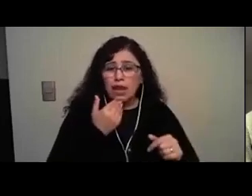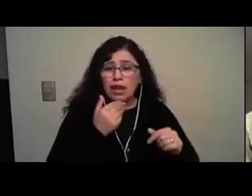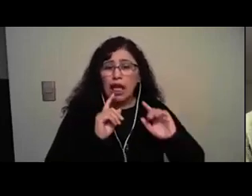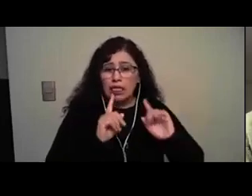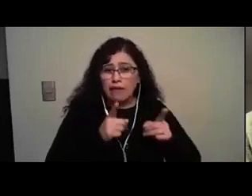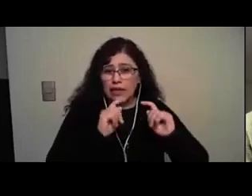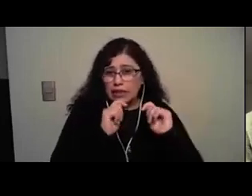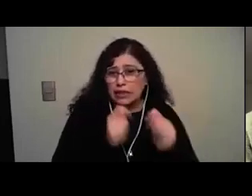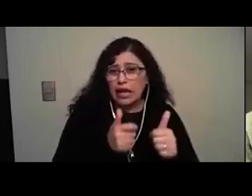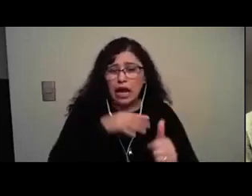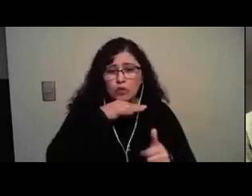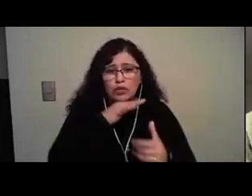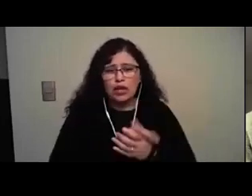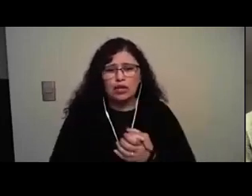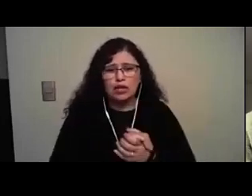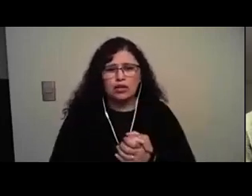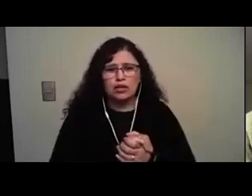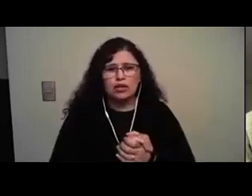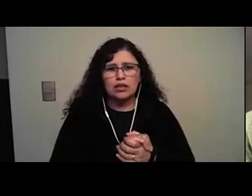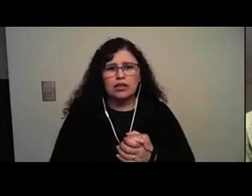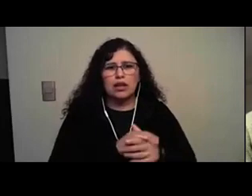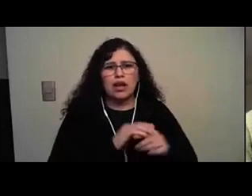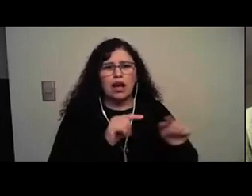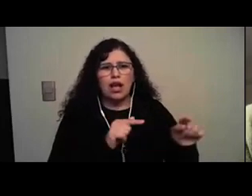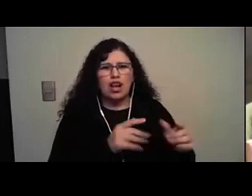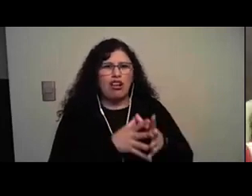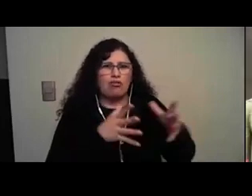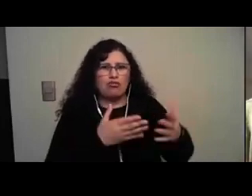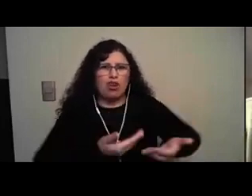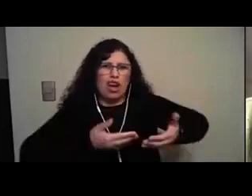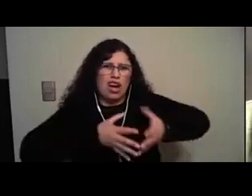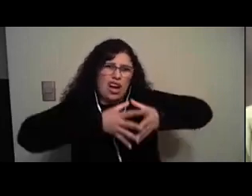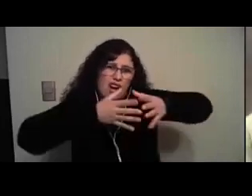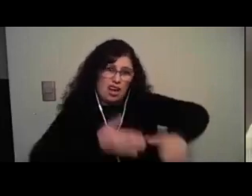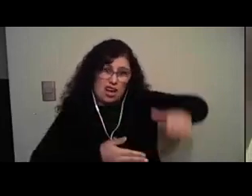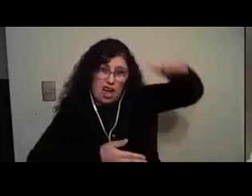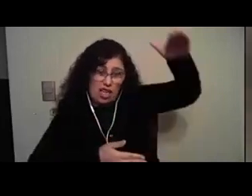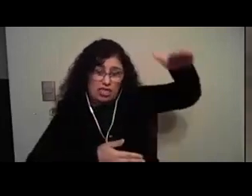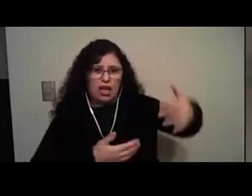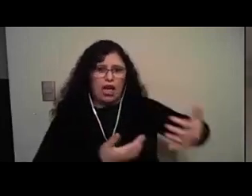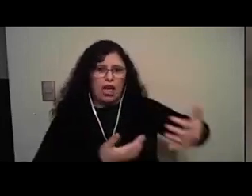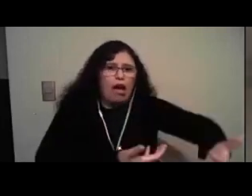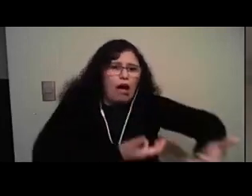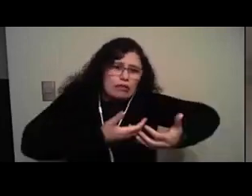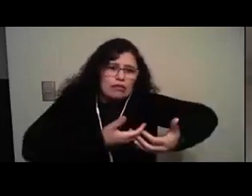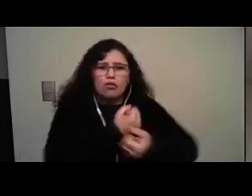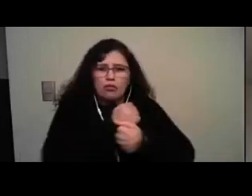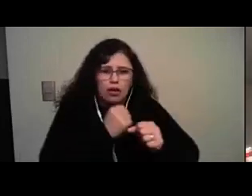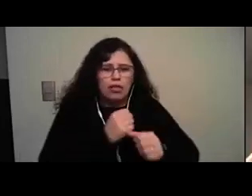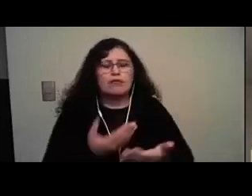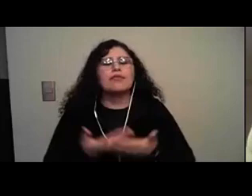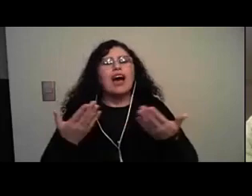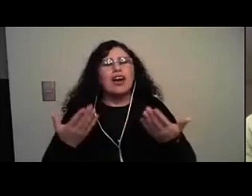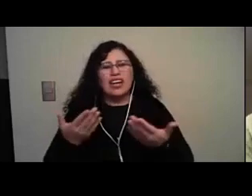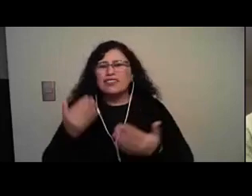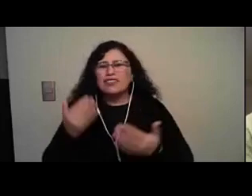le imposibilite tomarlo porque ya está muy grande. sí, buena pregunta. Ya en el caso de niños, ya, bueno, con